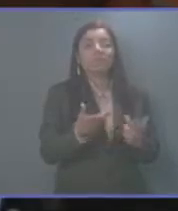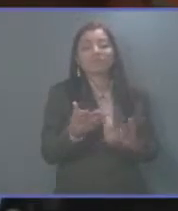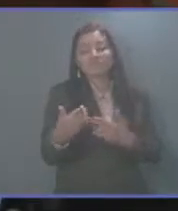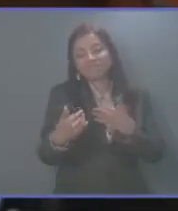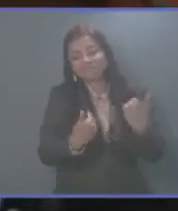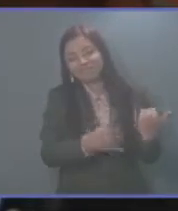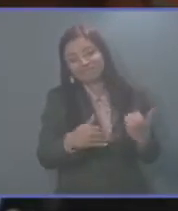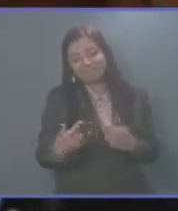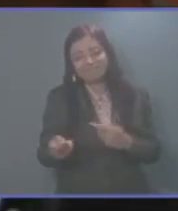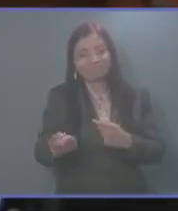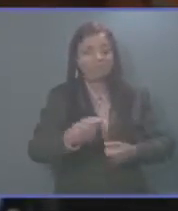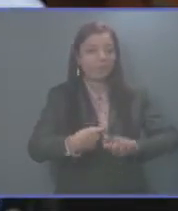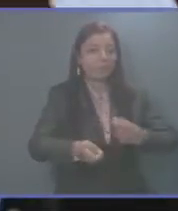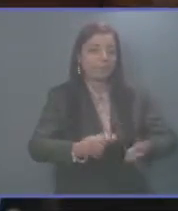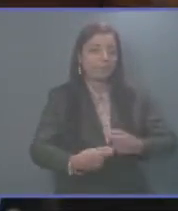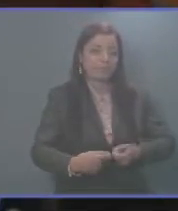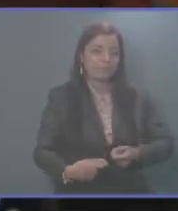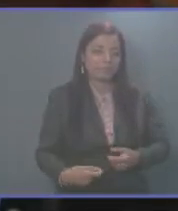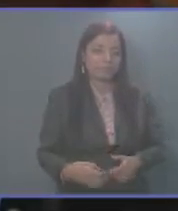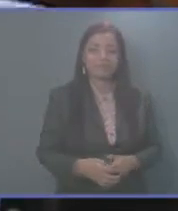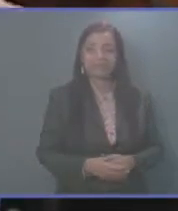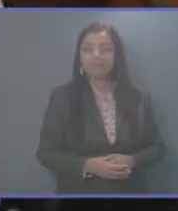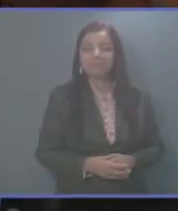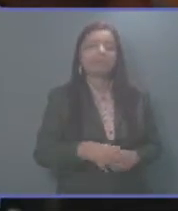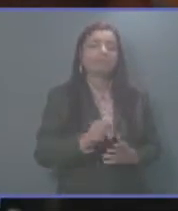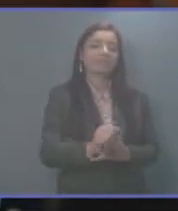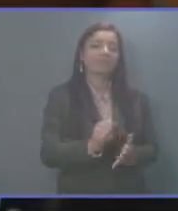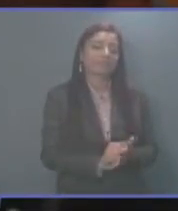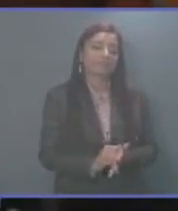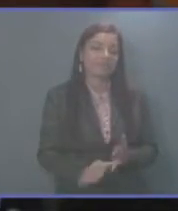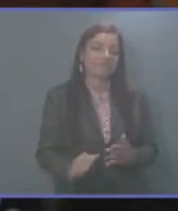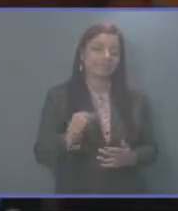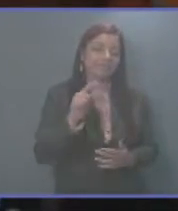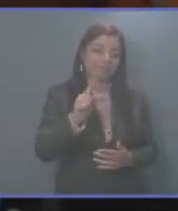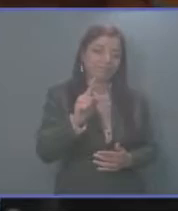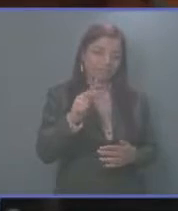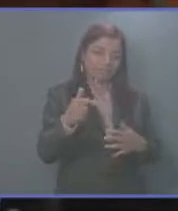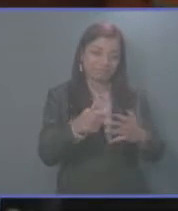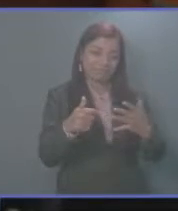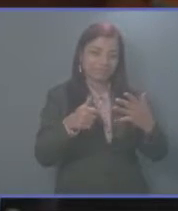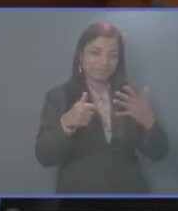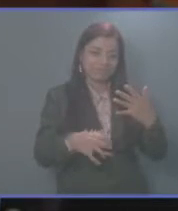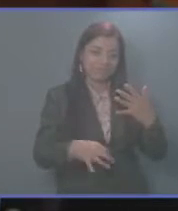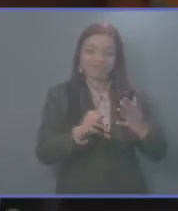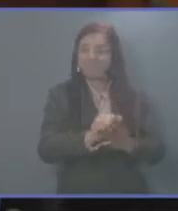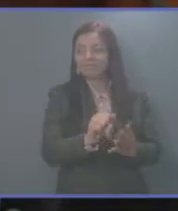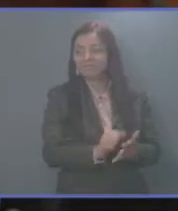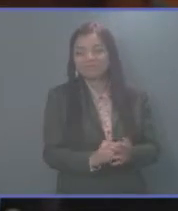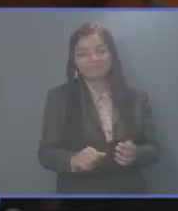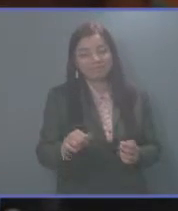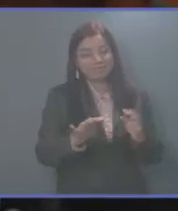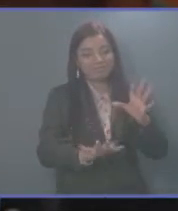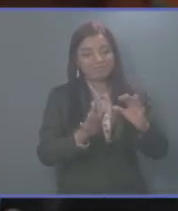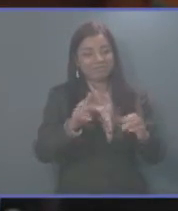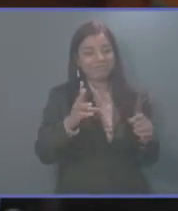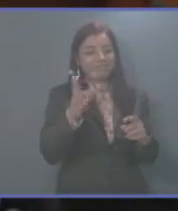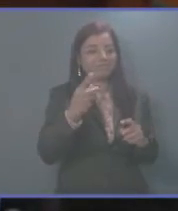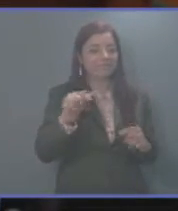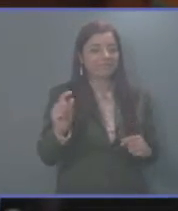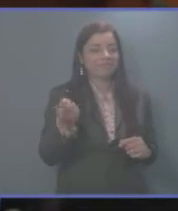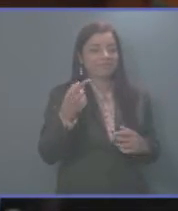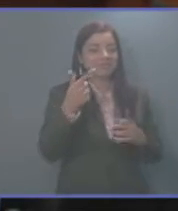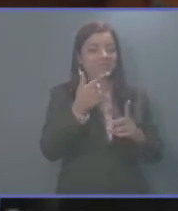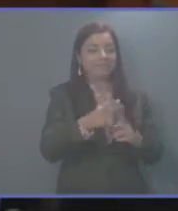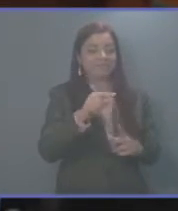actividades relativas a la pirotecnia. Artículo 1, refórmase el artículo 13, numeral 1,